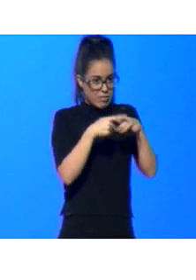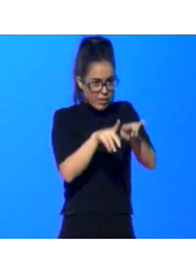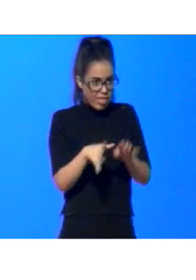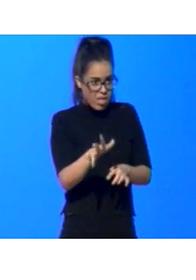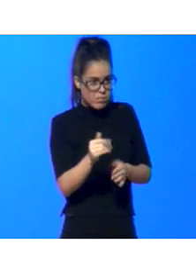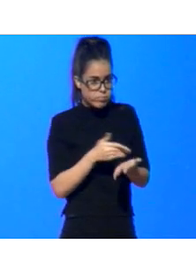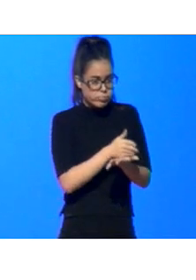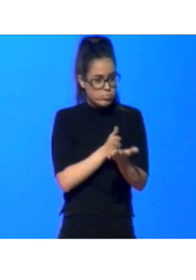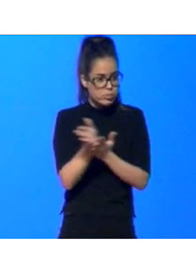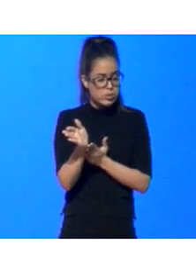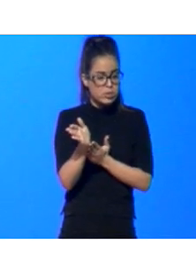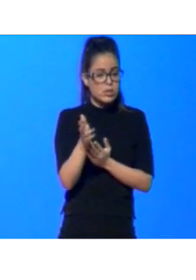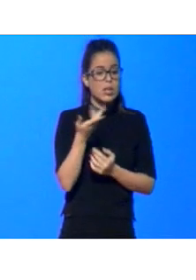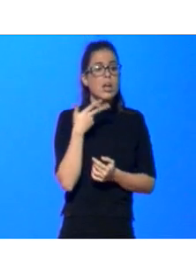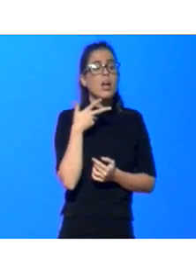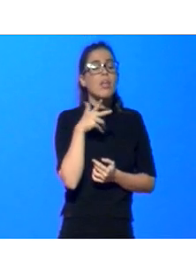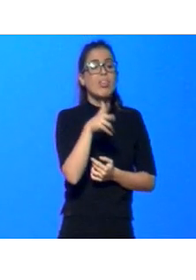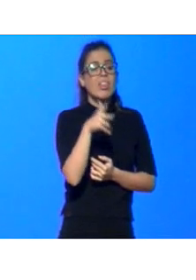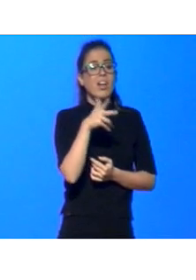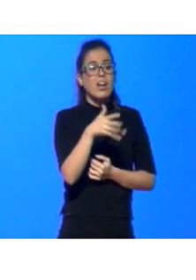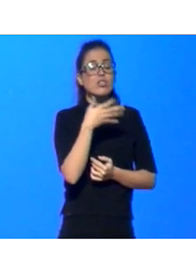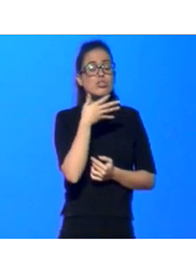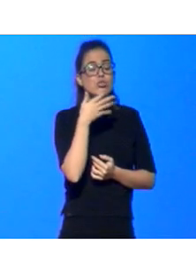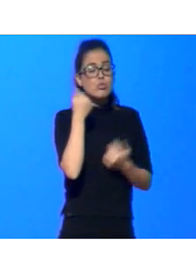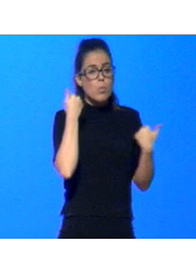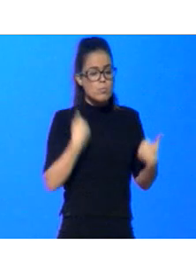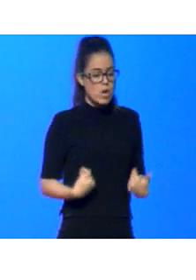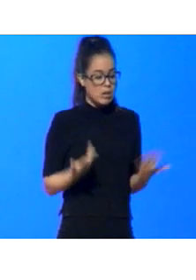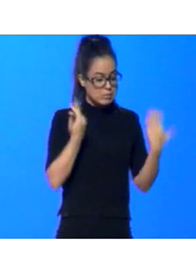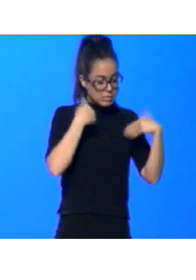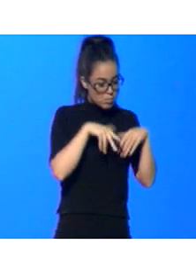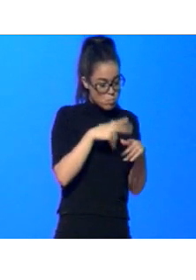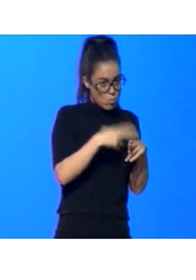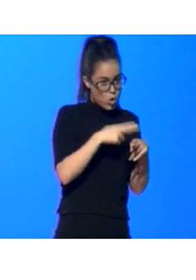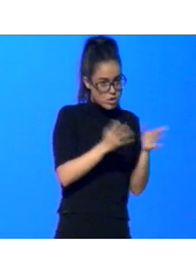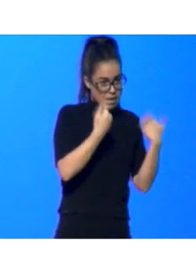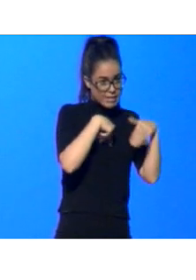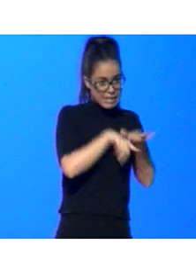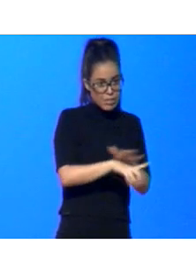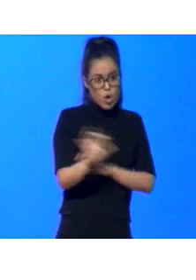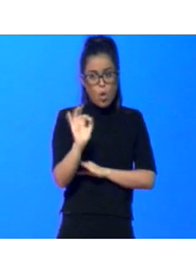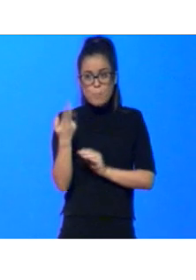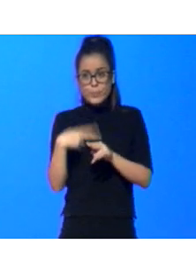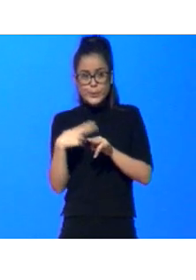el discurso de los Derechos Humanos admite que son las políticas de integración y las políticas de inclusión